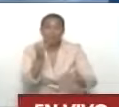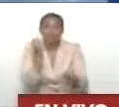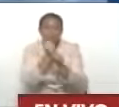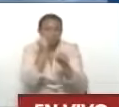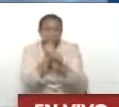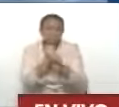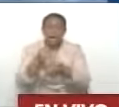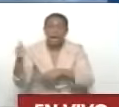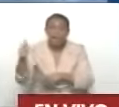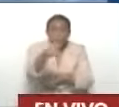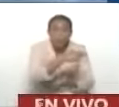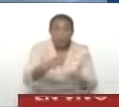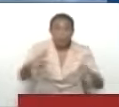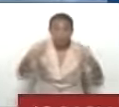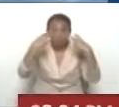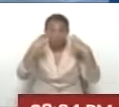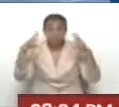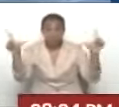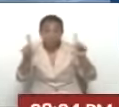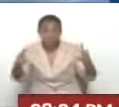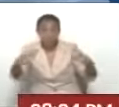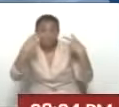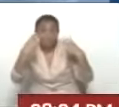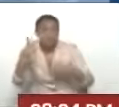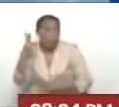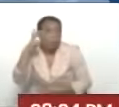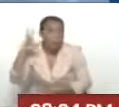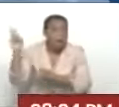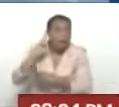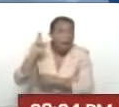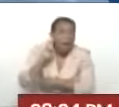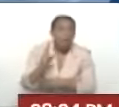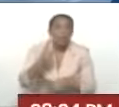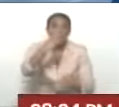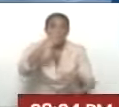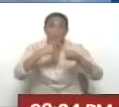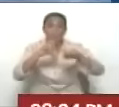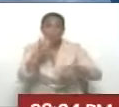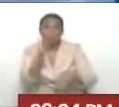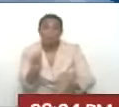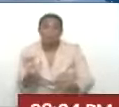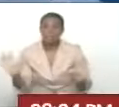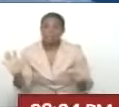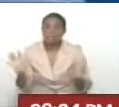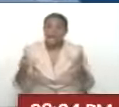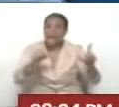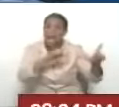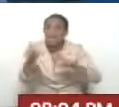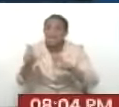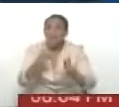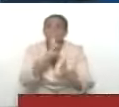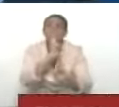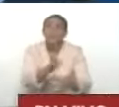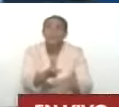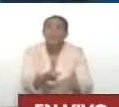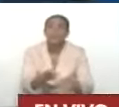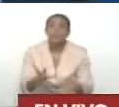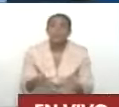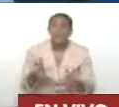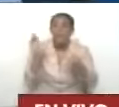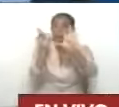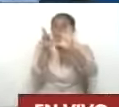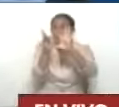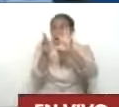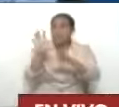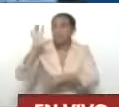cada uno de ustedes que me ve, que nos escucha, el 1x10. ¿Ya tienes su 1x10? Le preguntaría yo. ¿Tú tienes tu 1x10? No